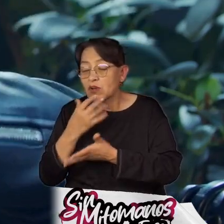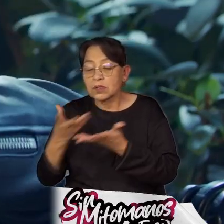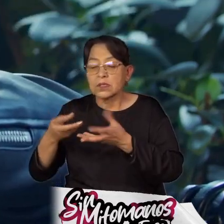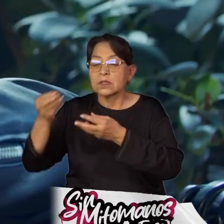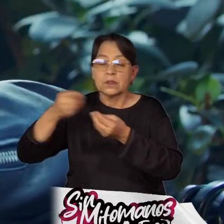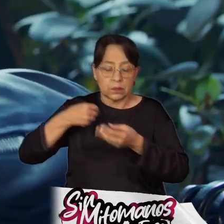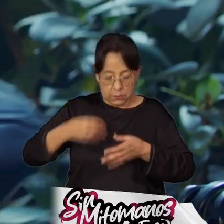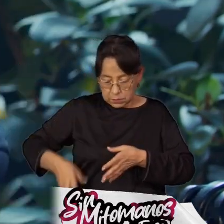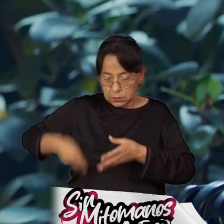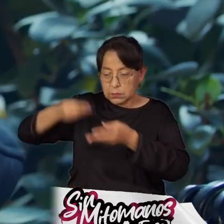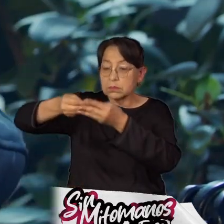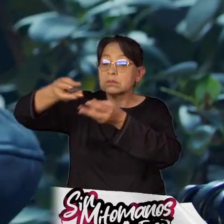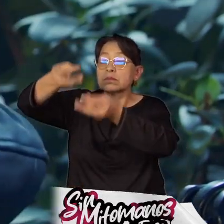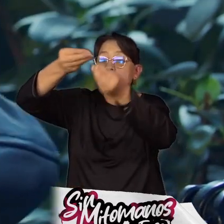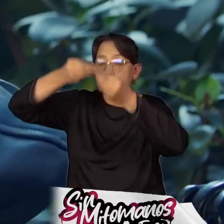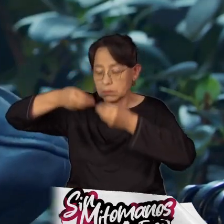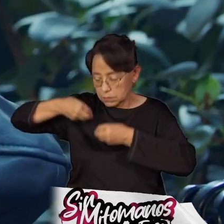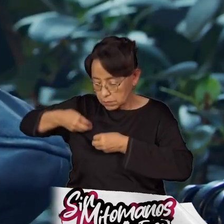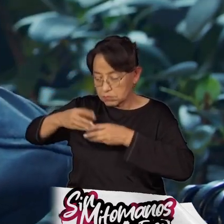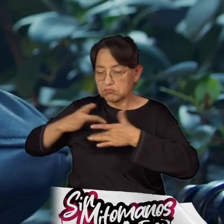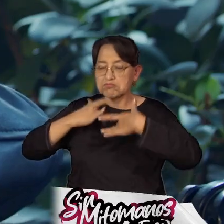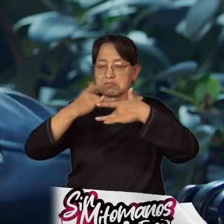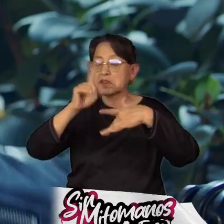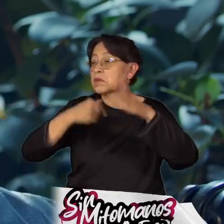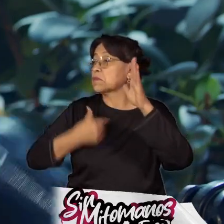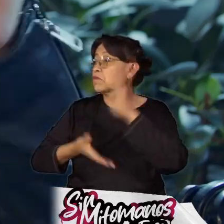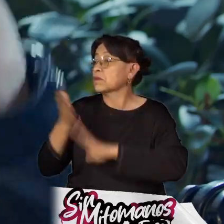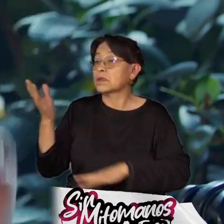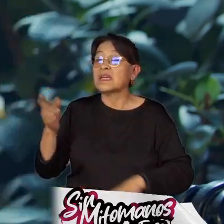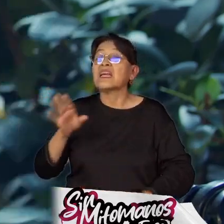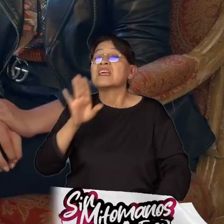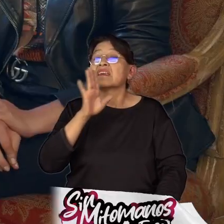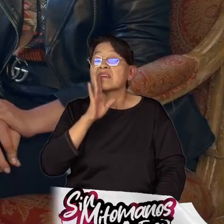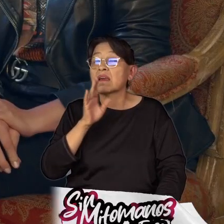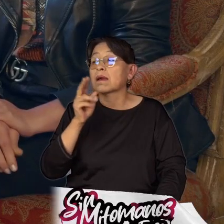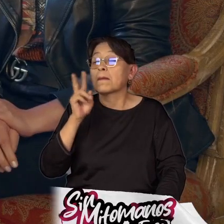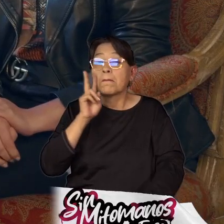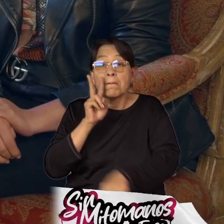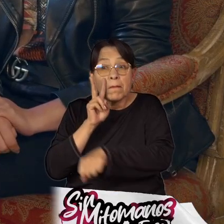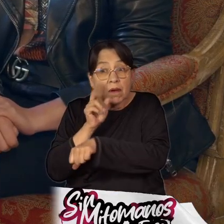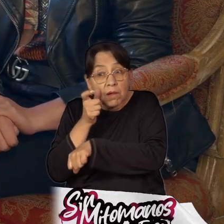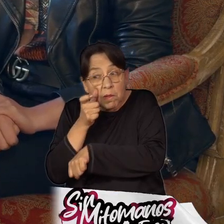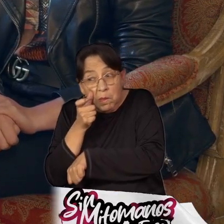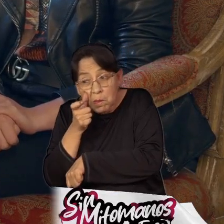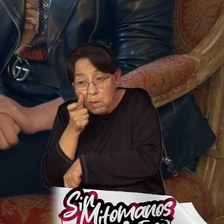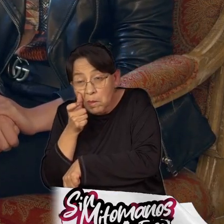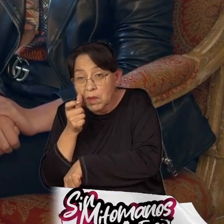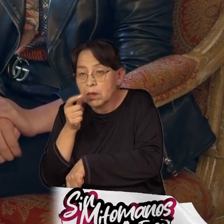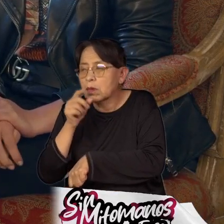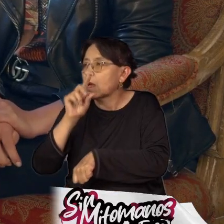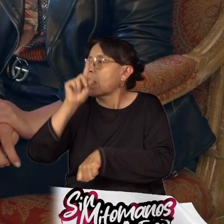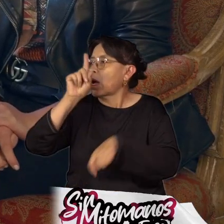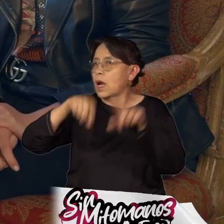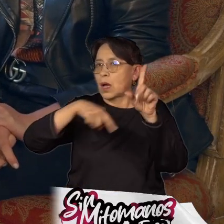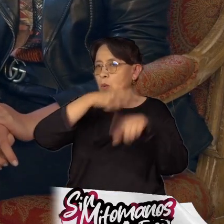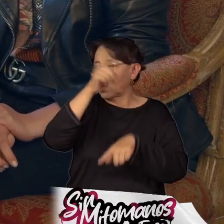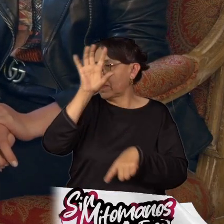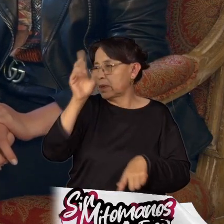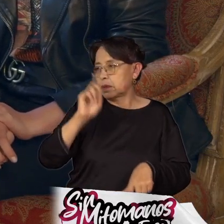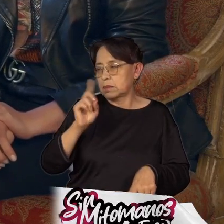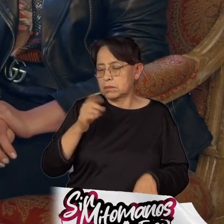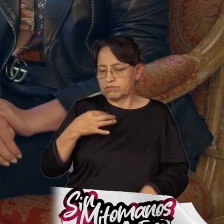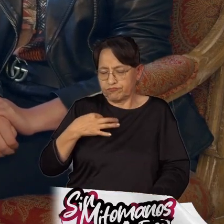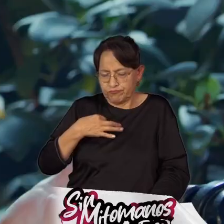llevar, pagaban, se daban las vueltas, hasta dejaban propina y se iban y nadie vigilaba eso porque el tema del robo no hay